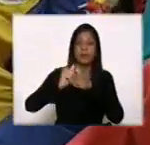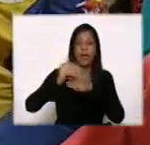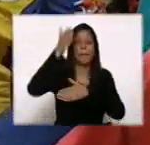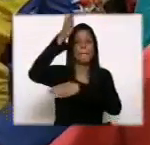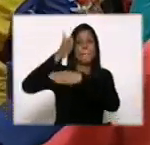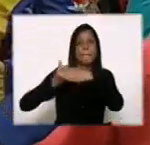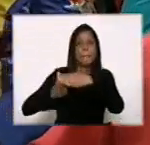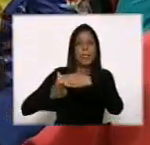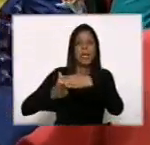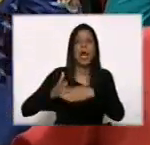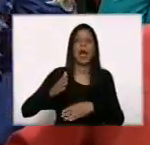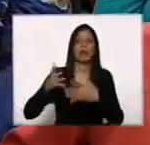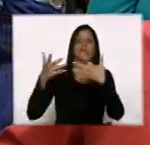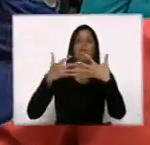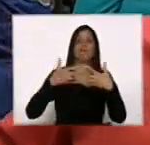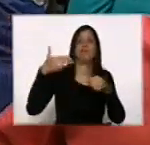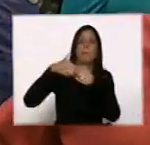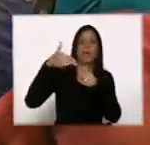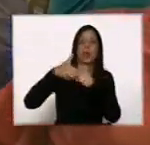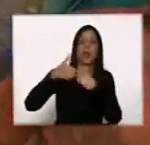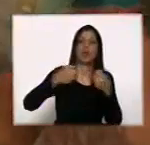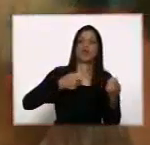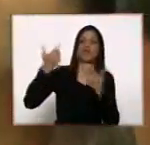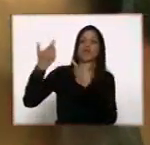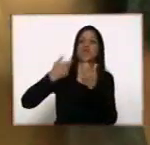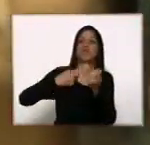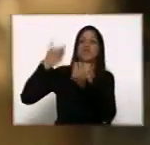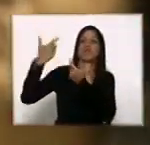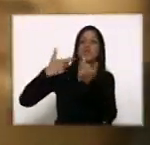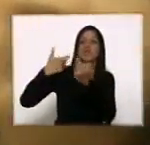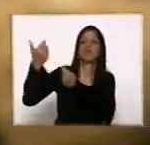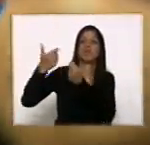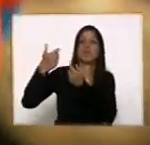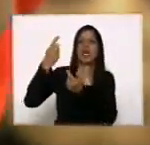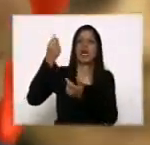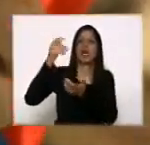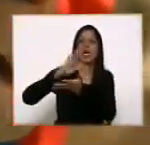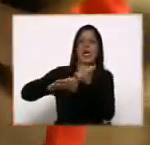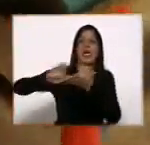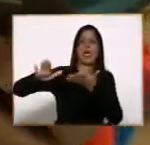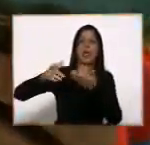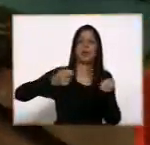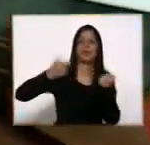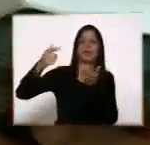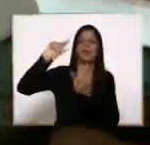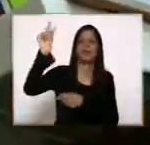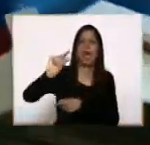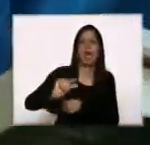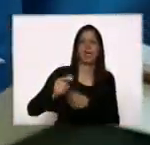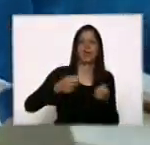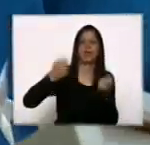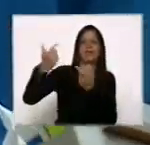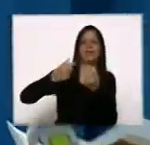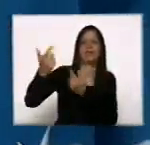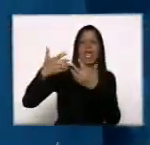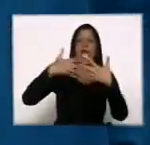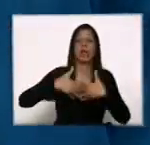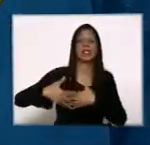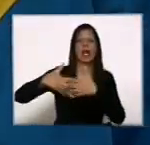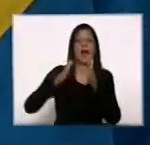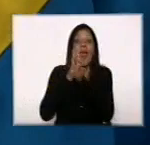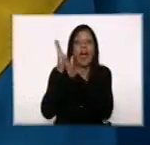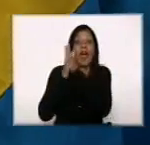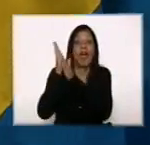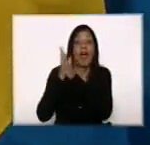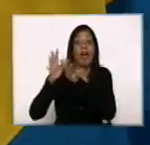Nos estaban saqueando. Gómez le entregó nuestra riqueza petrolera a los Estados Unidos. Y los Estados Unidos, desde el principio del